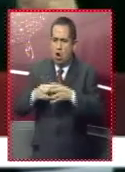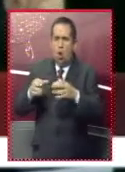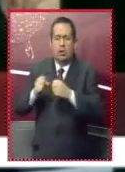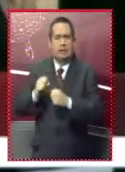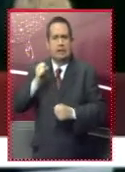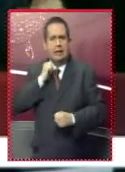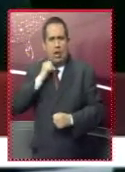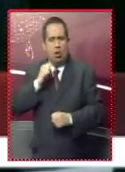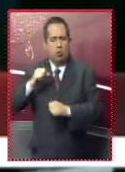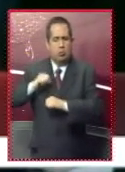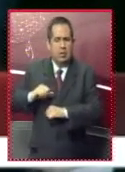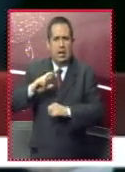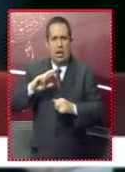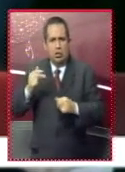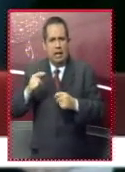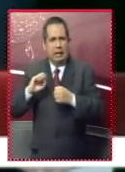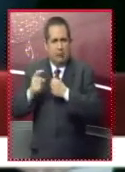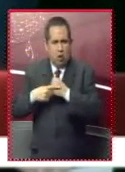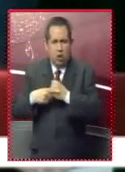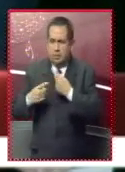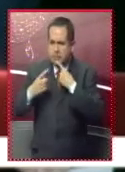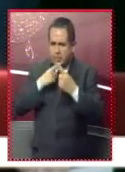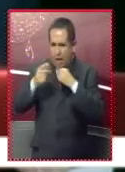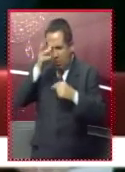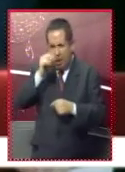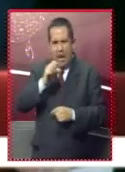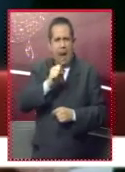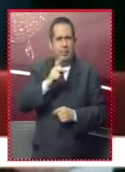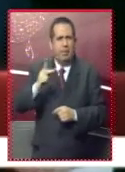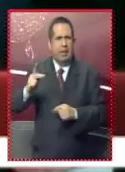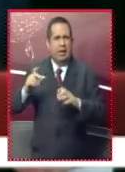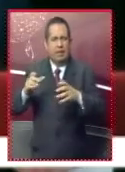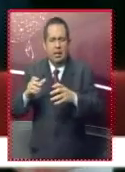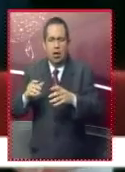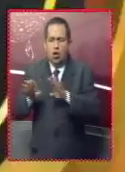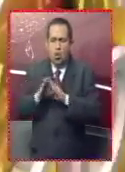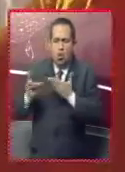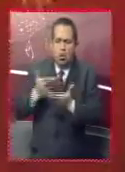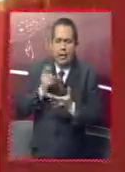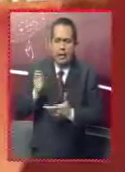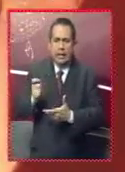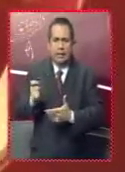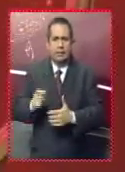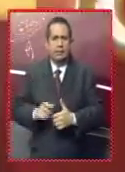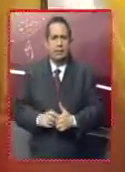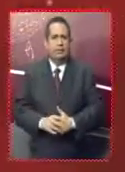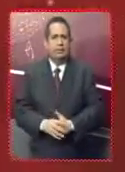de comisiones de Relaciones Exteriores para analizar Acuerdo Transpacífico de Cooperación Económica.